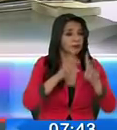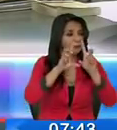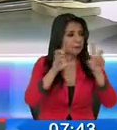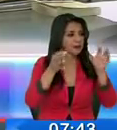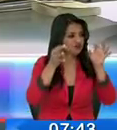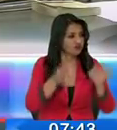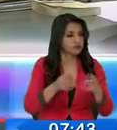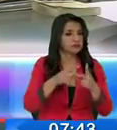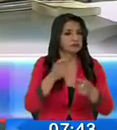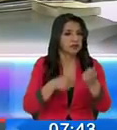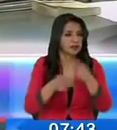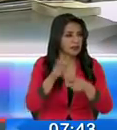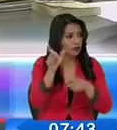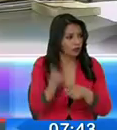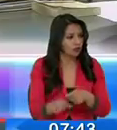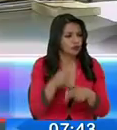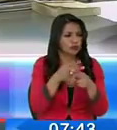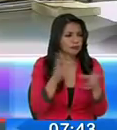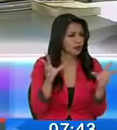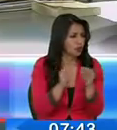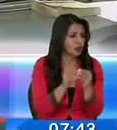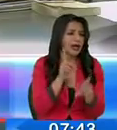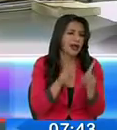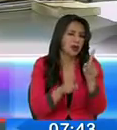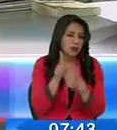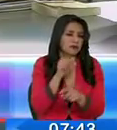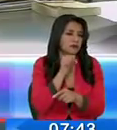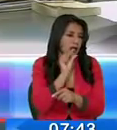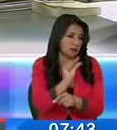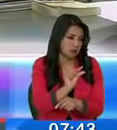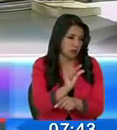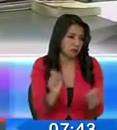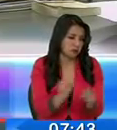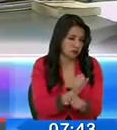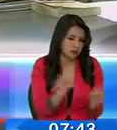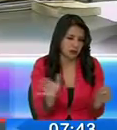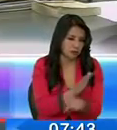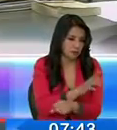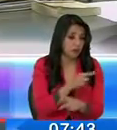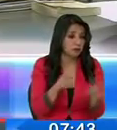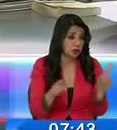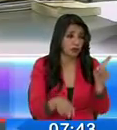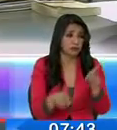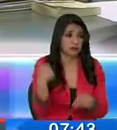los vendedores, hemos dado datos, no de todos porque a veces no es posible, tenemos la información